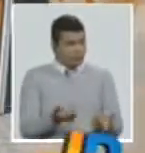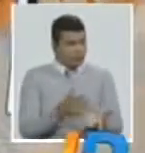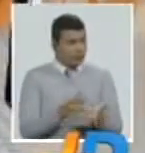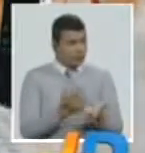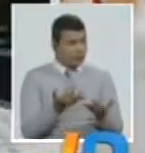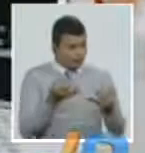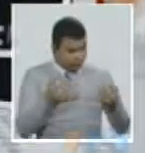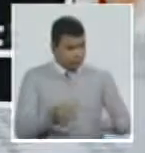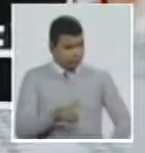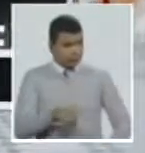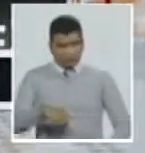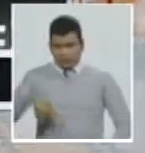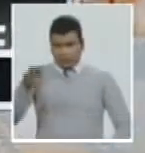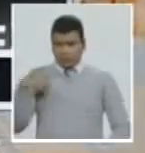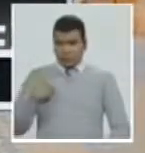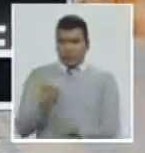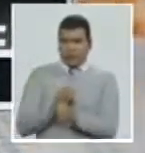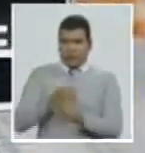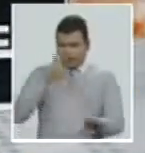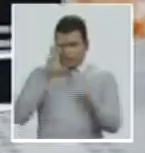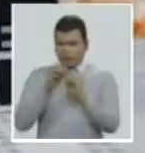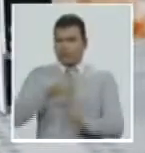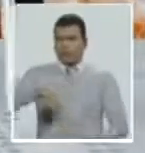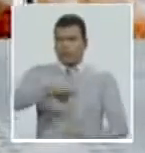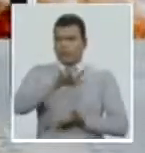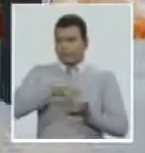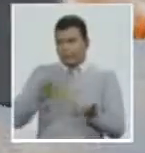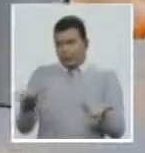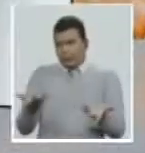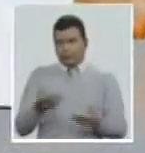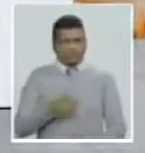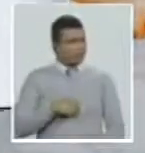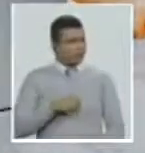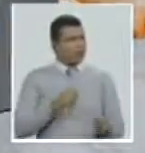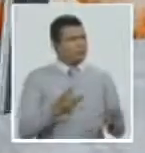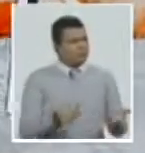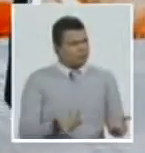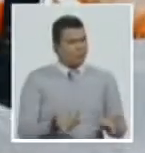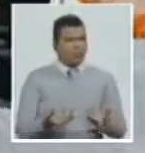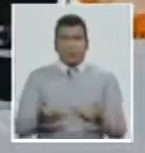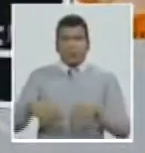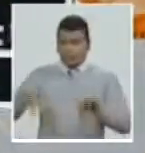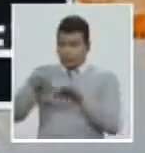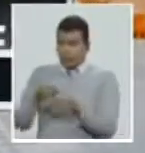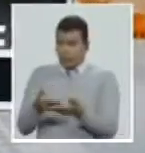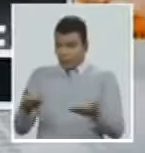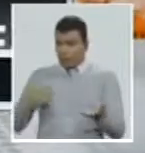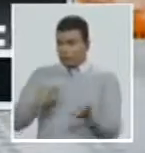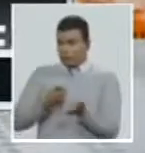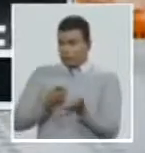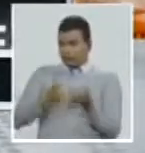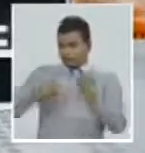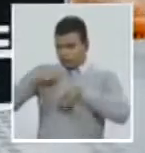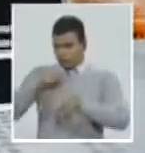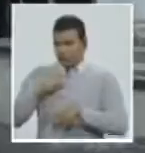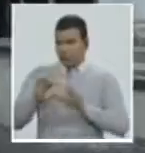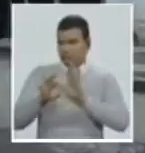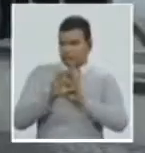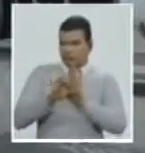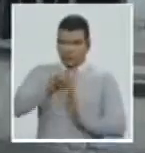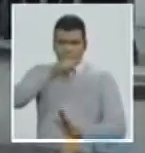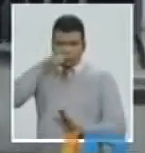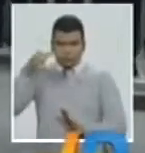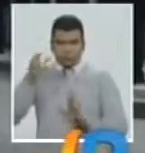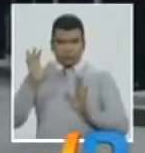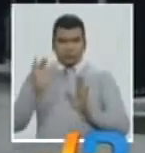Sí, necesitaba que tengo un negocio por acá con unos amigos que llegaron, ¿me entiendes? Fueron por aquí una mercancía, una marihuana y una coca.